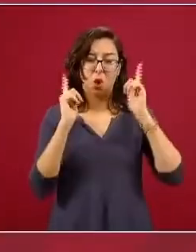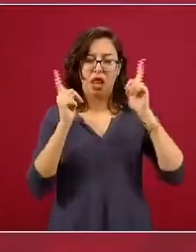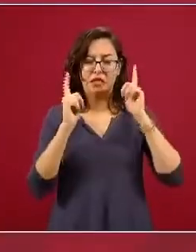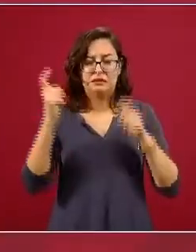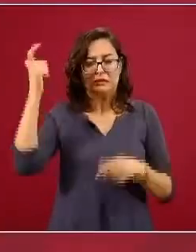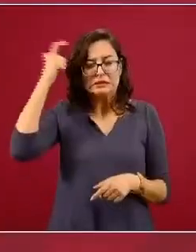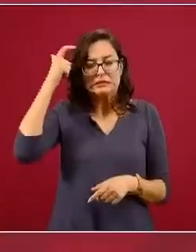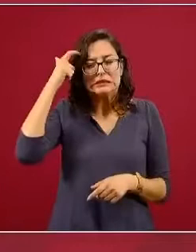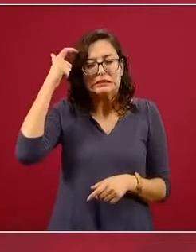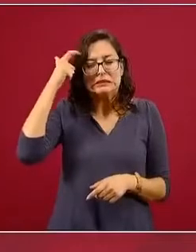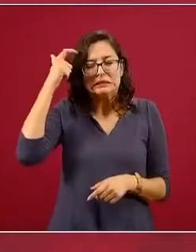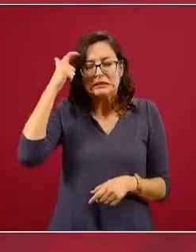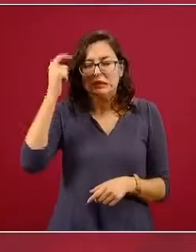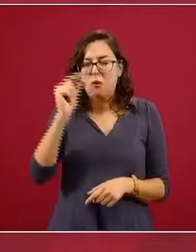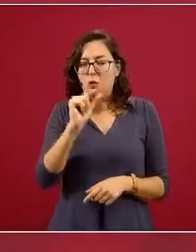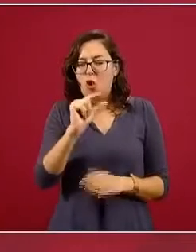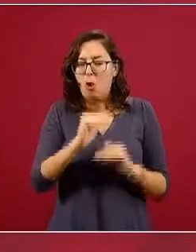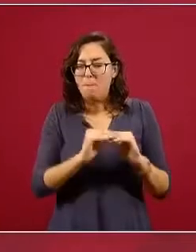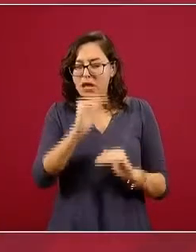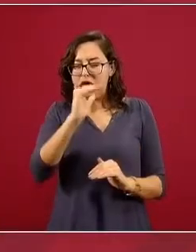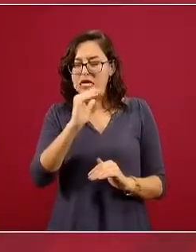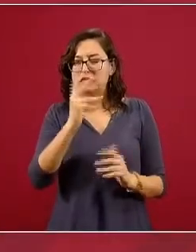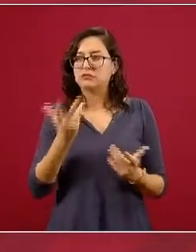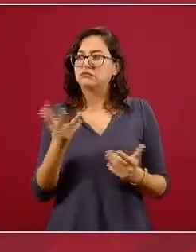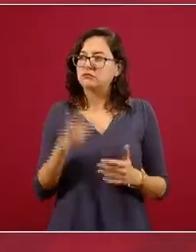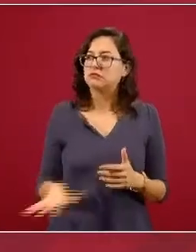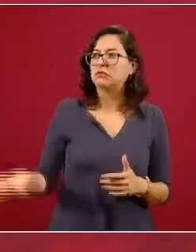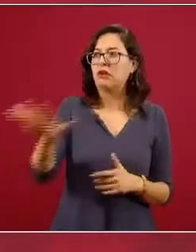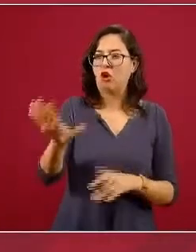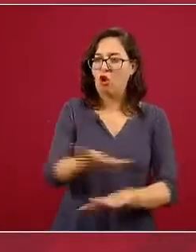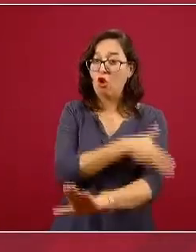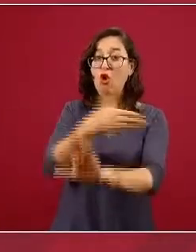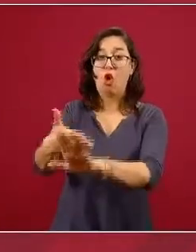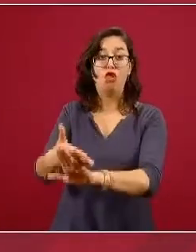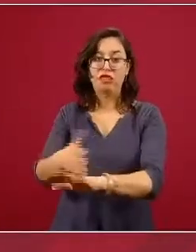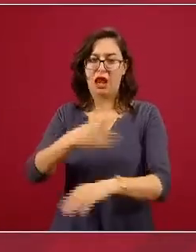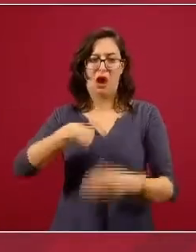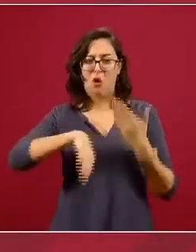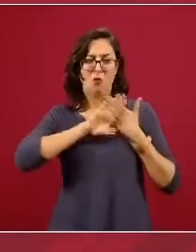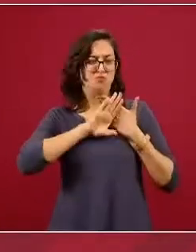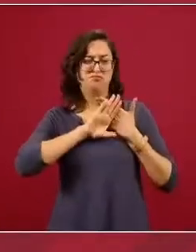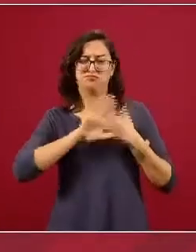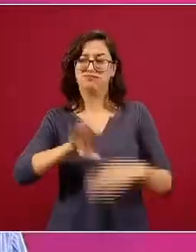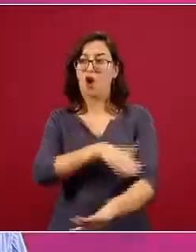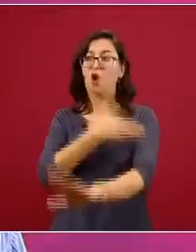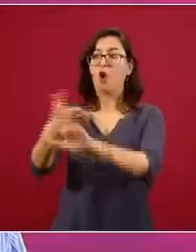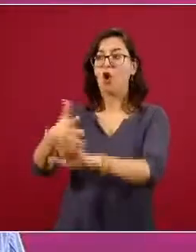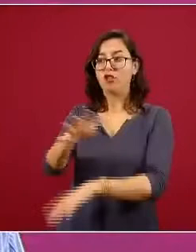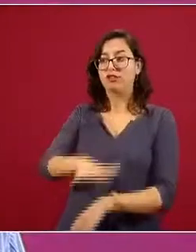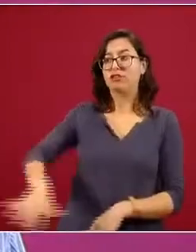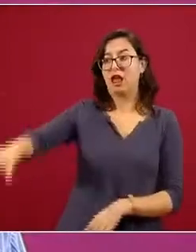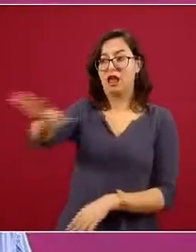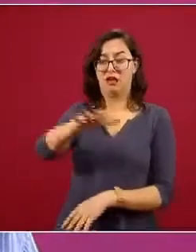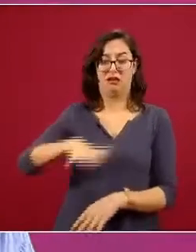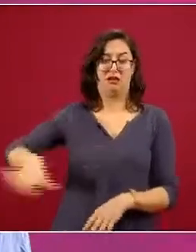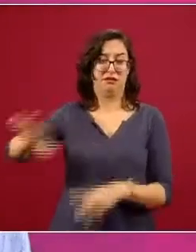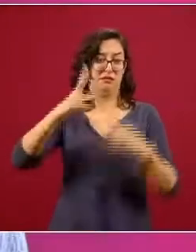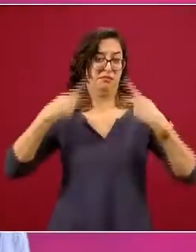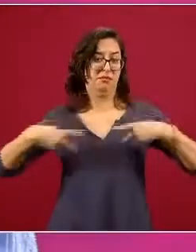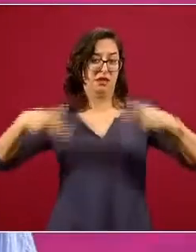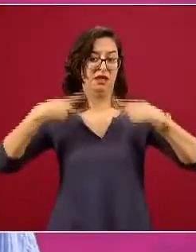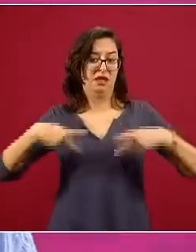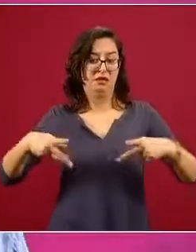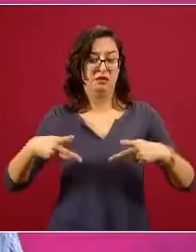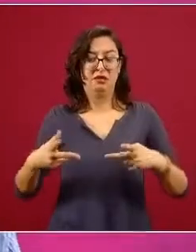un poquito por el país, ojalá sepan el daño que le hacen a la población cuando buscan